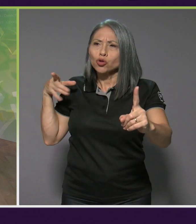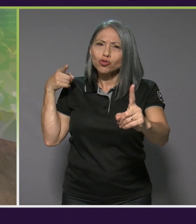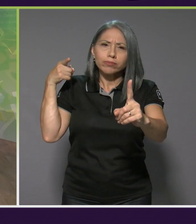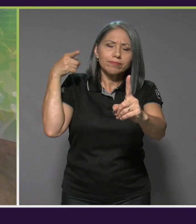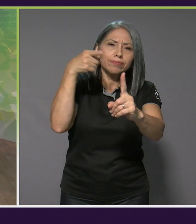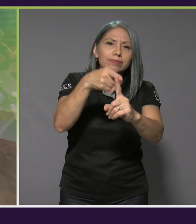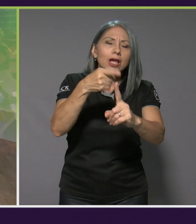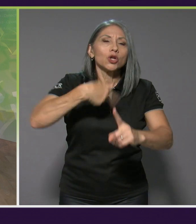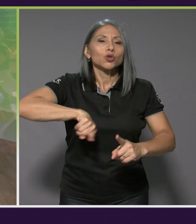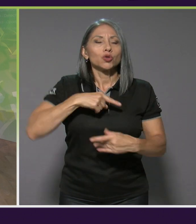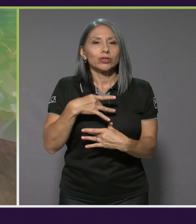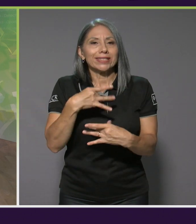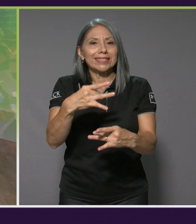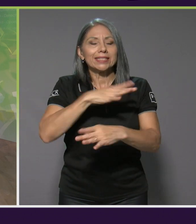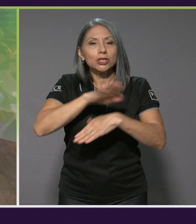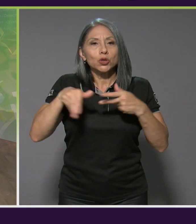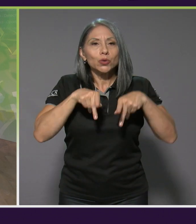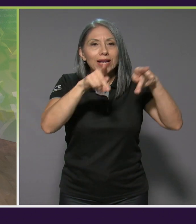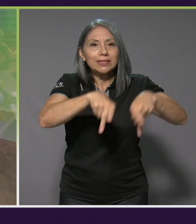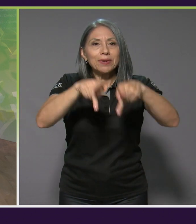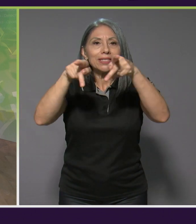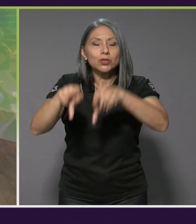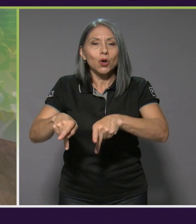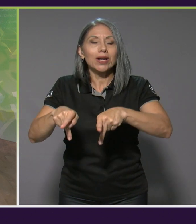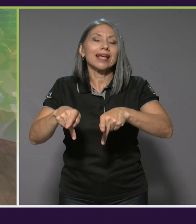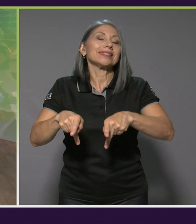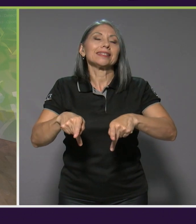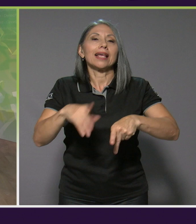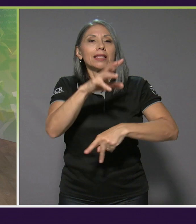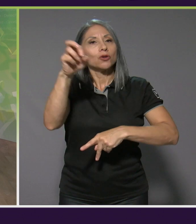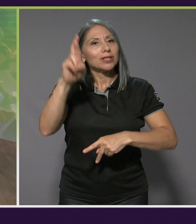país tengan equidad de